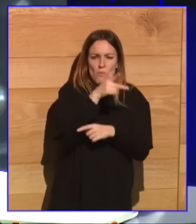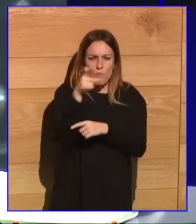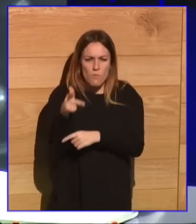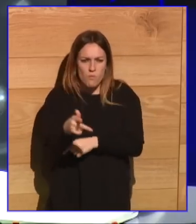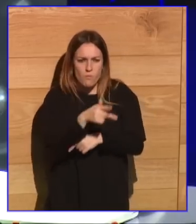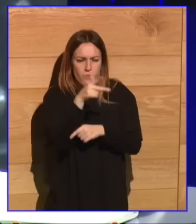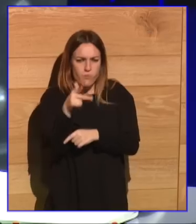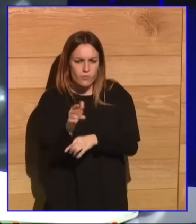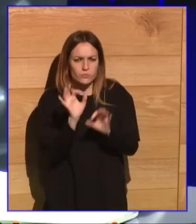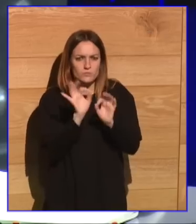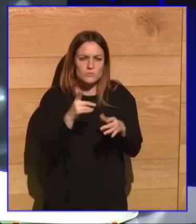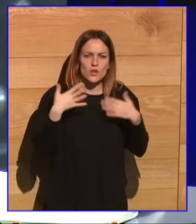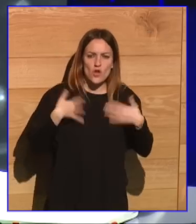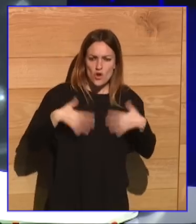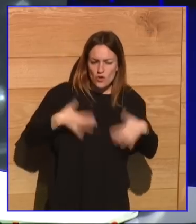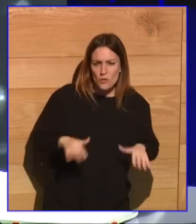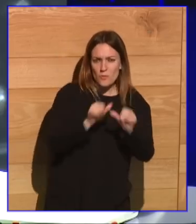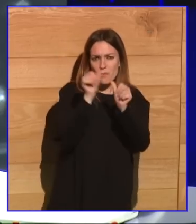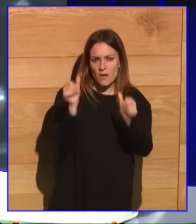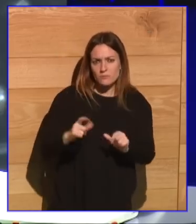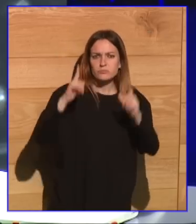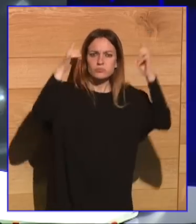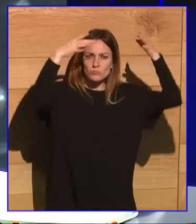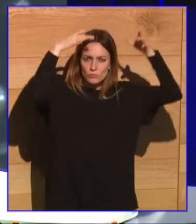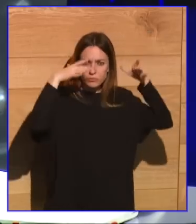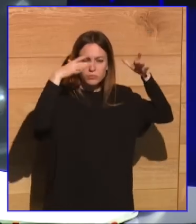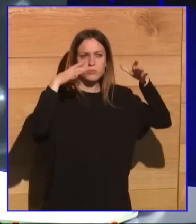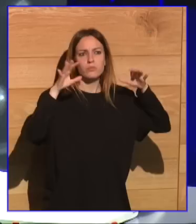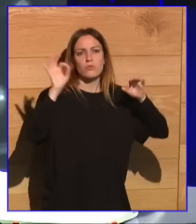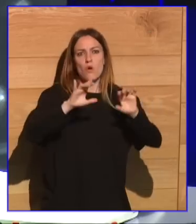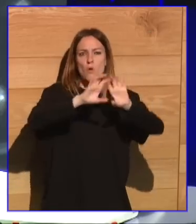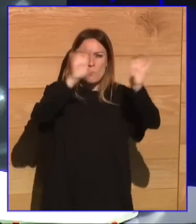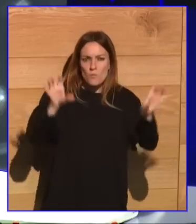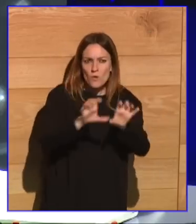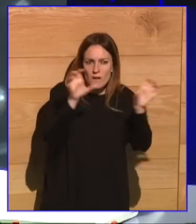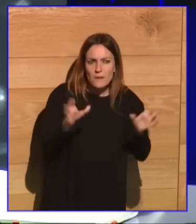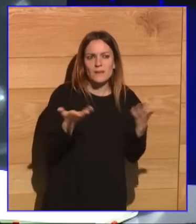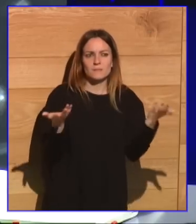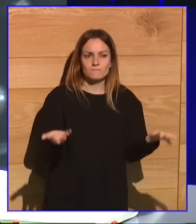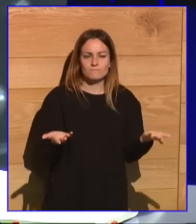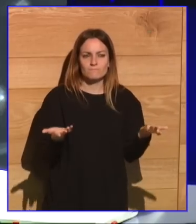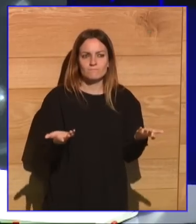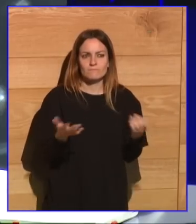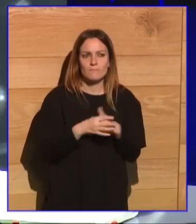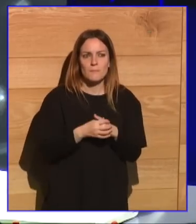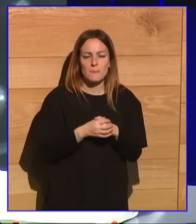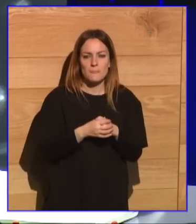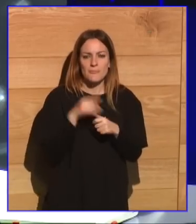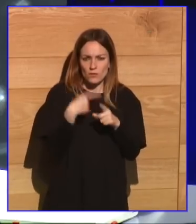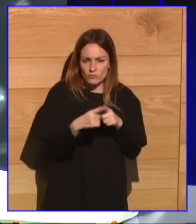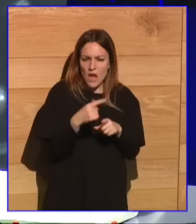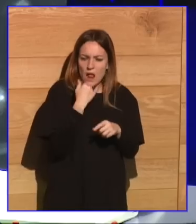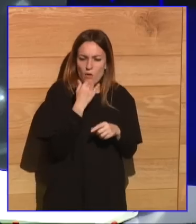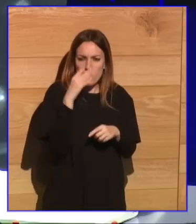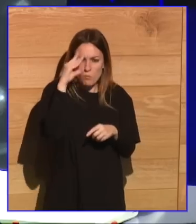muy determinada en los trajes, en los sombreros, en los muebles. Y además hay una cosa que hace con mucha sabiduría